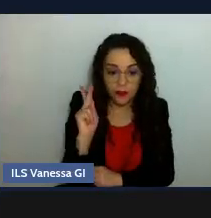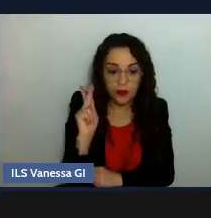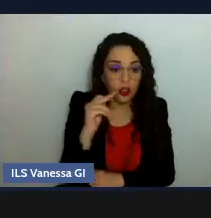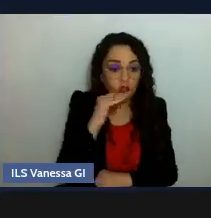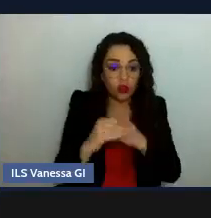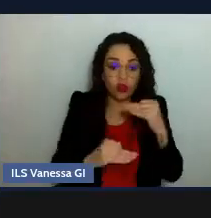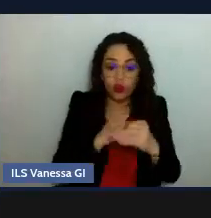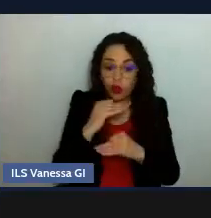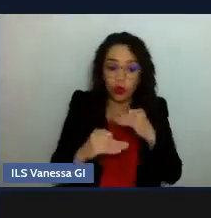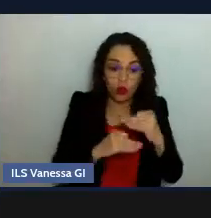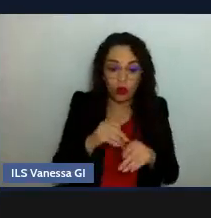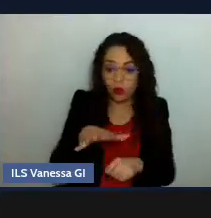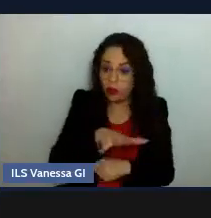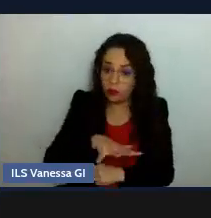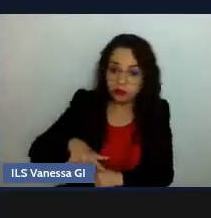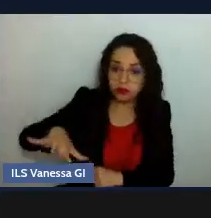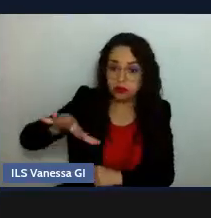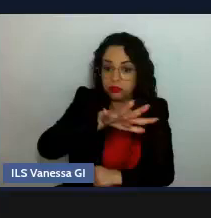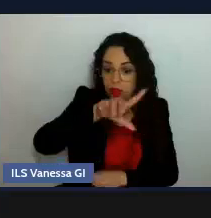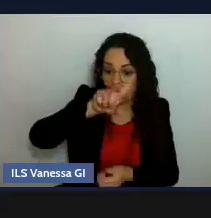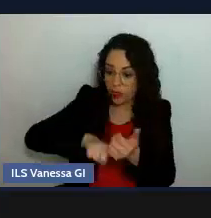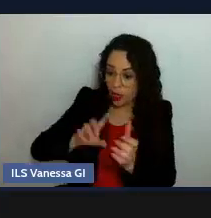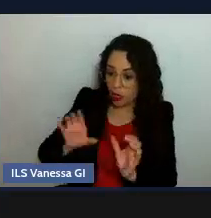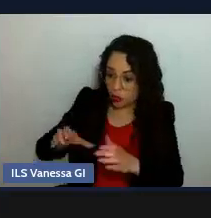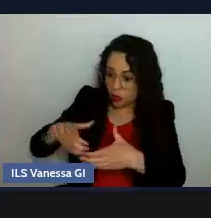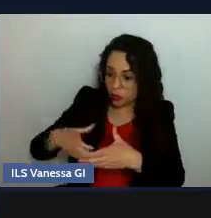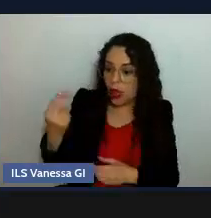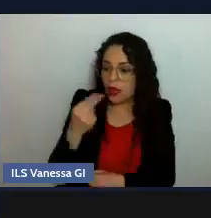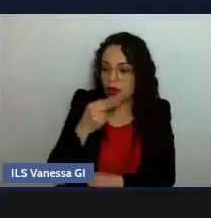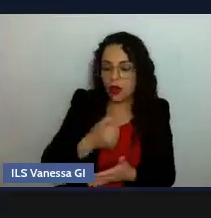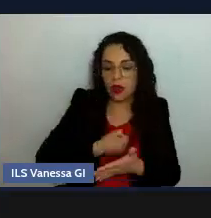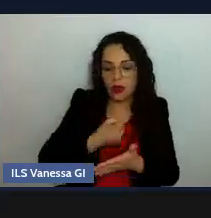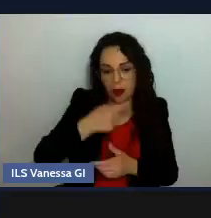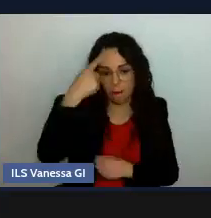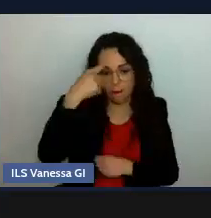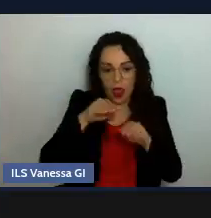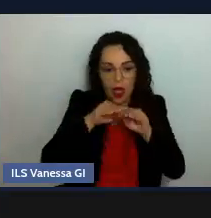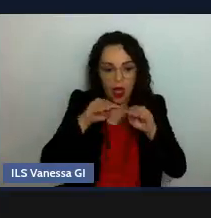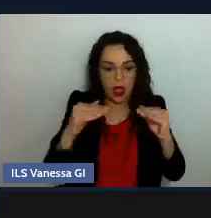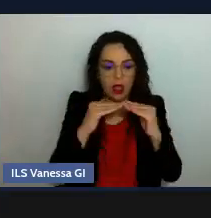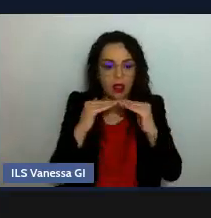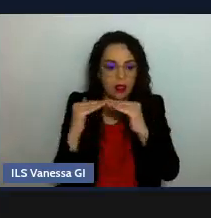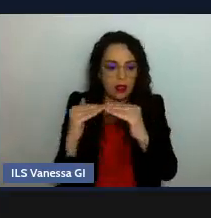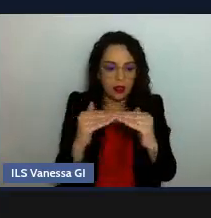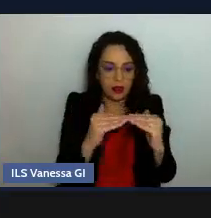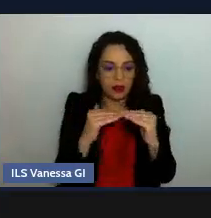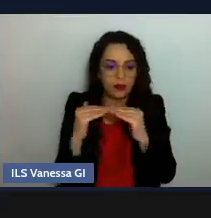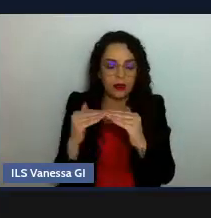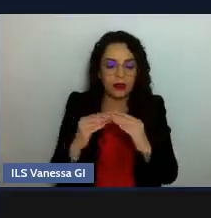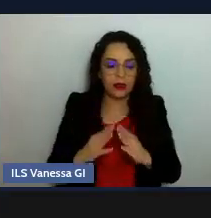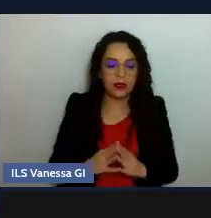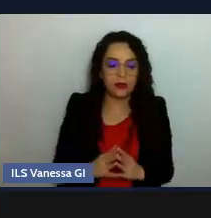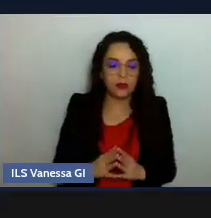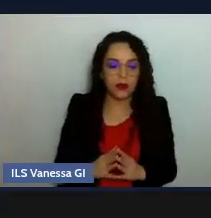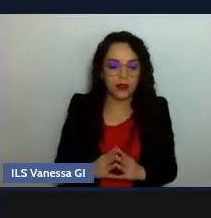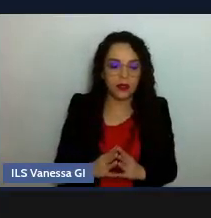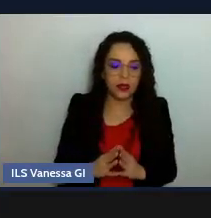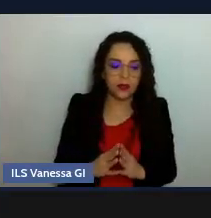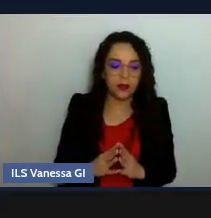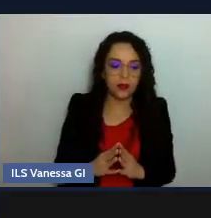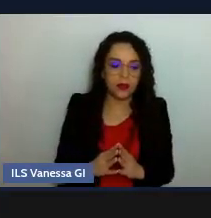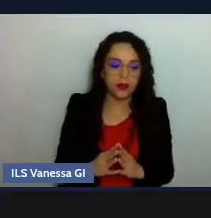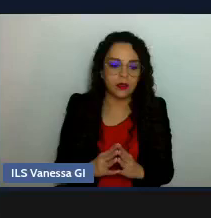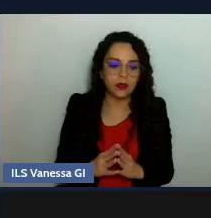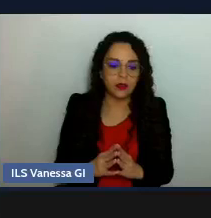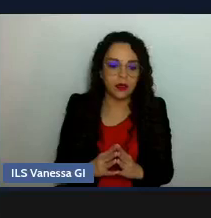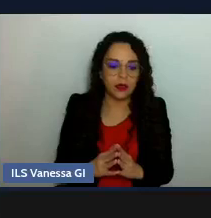incluyen su comunidad, ¿no? No es así como de verlo de manera aislada. Ellos han trabajado de esta forma y se siguen